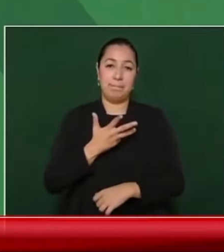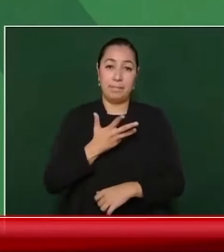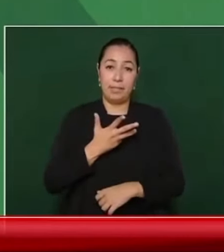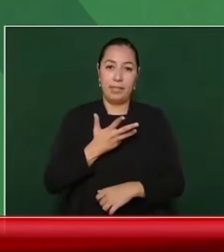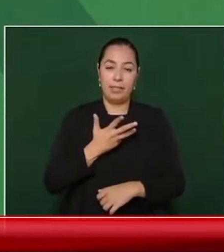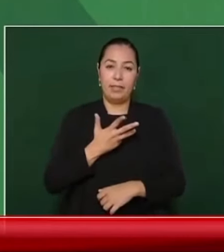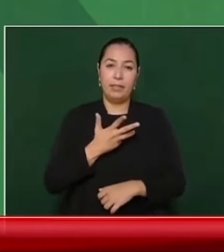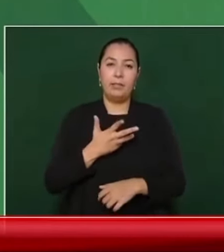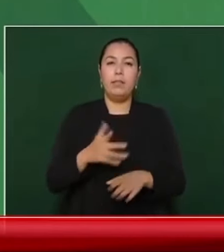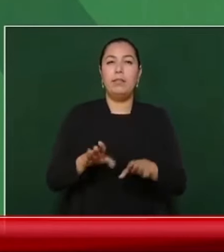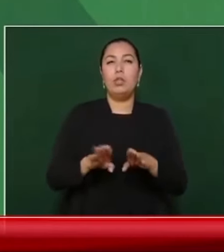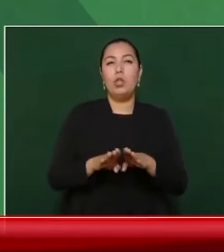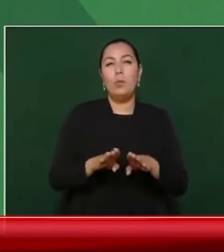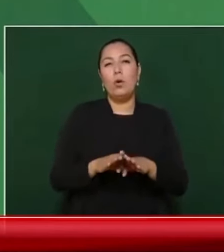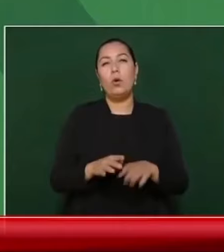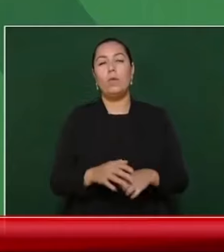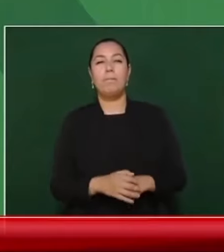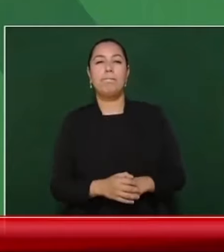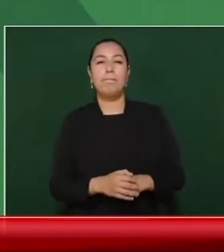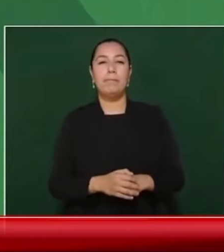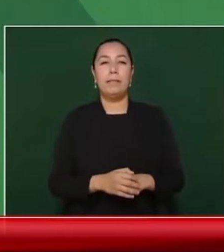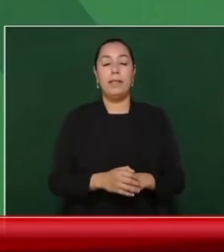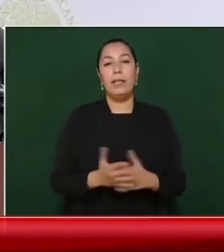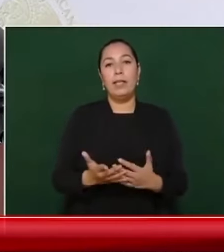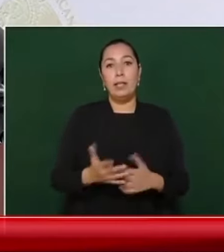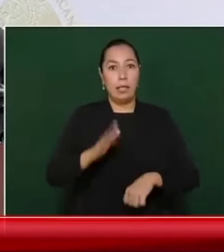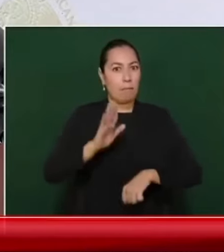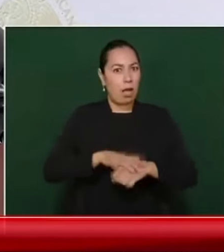riqueza cultural